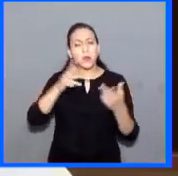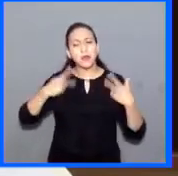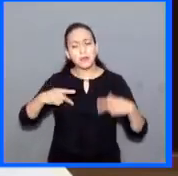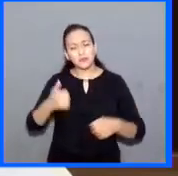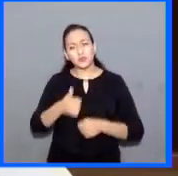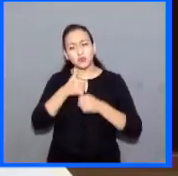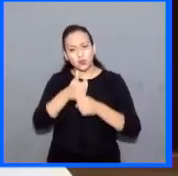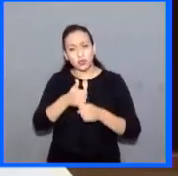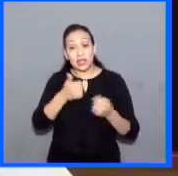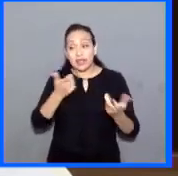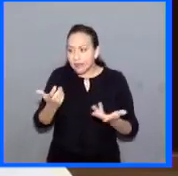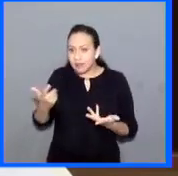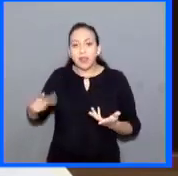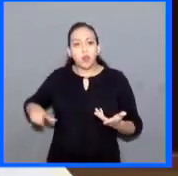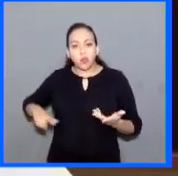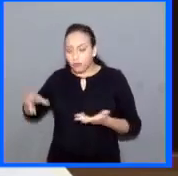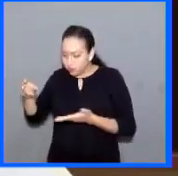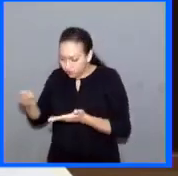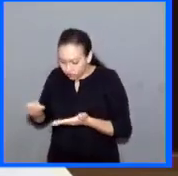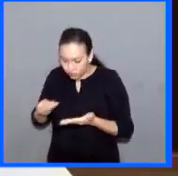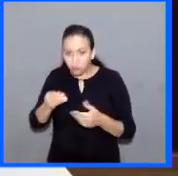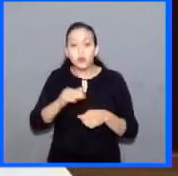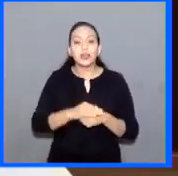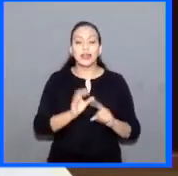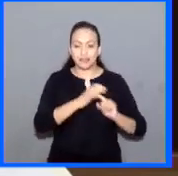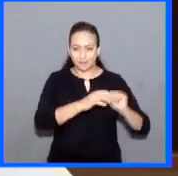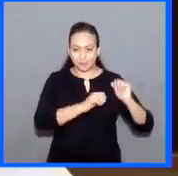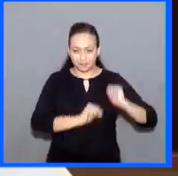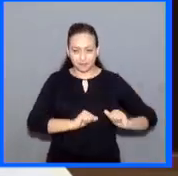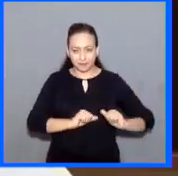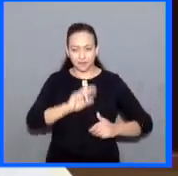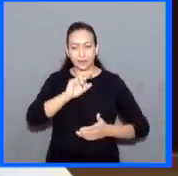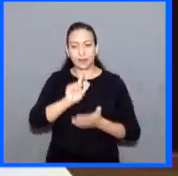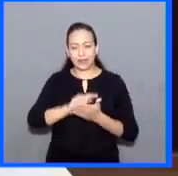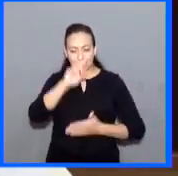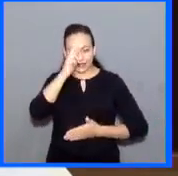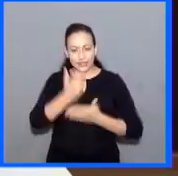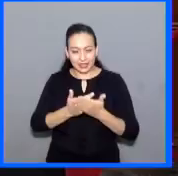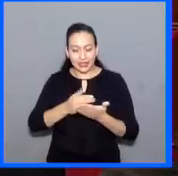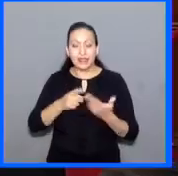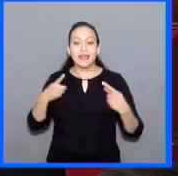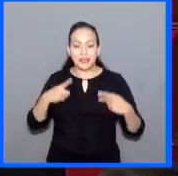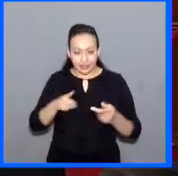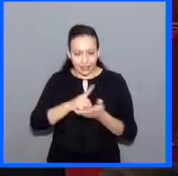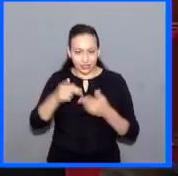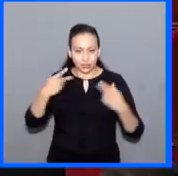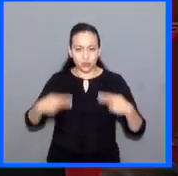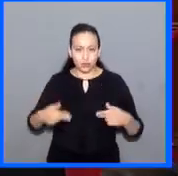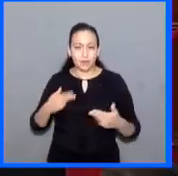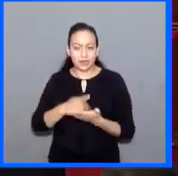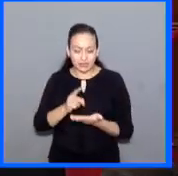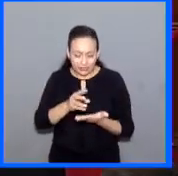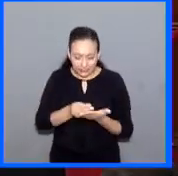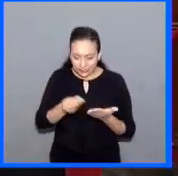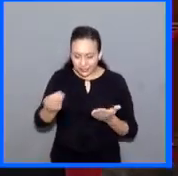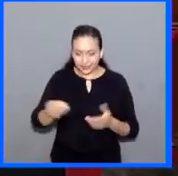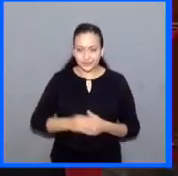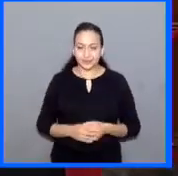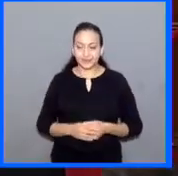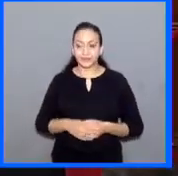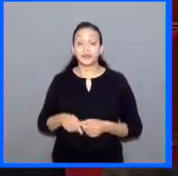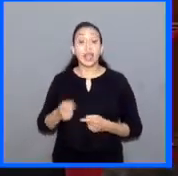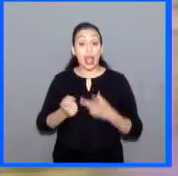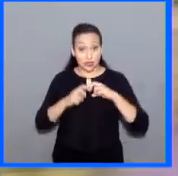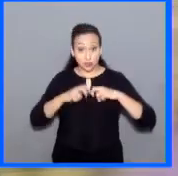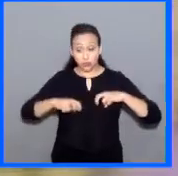daños causados por la comisión de delitos o por violaciones a los derechos humanos de las personas. Quienes votaron porque la norma